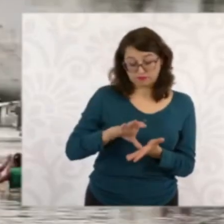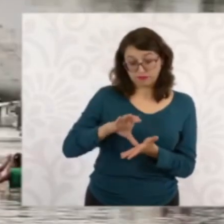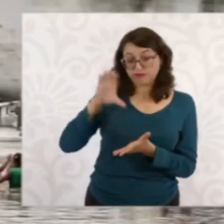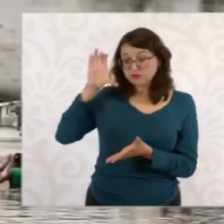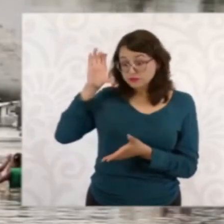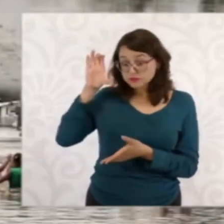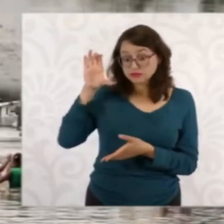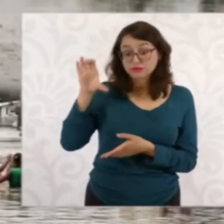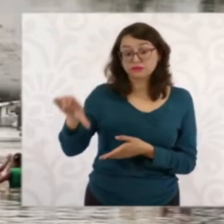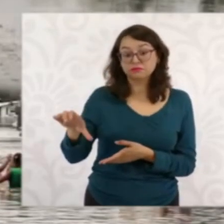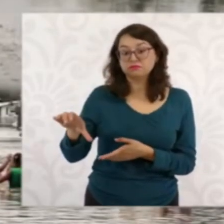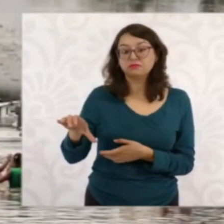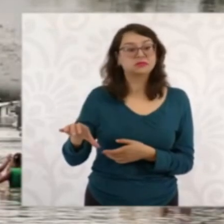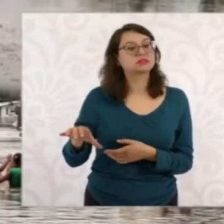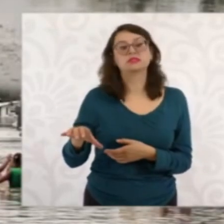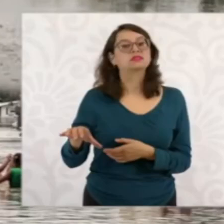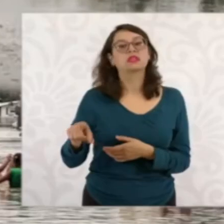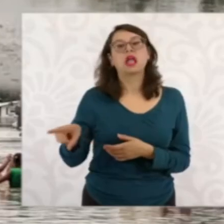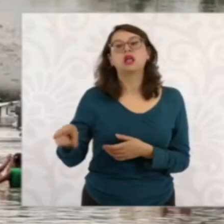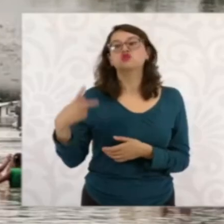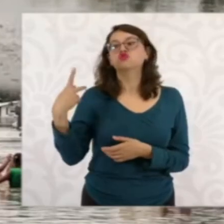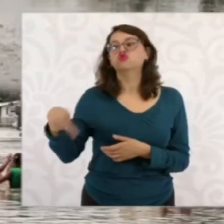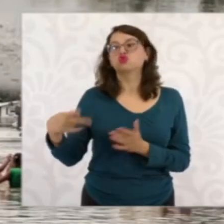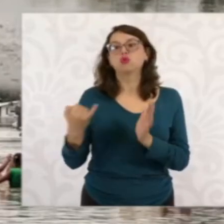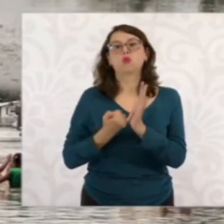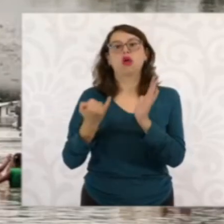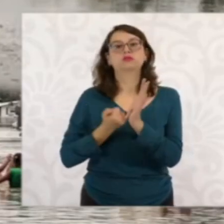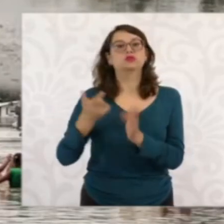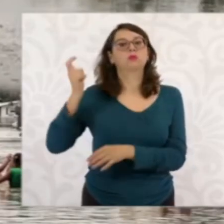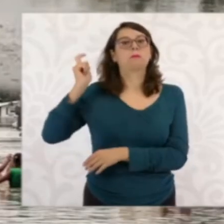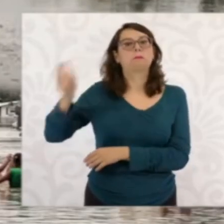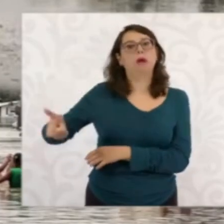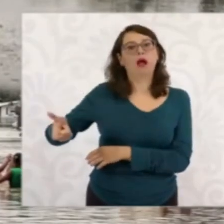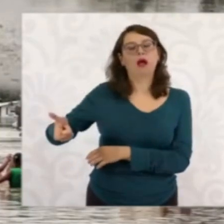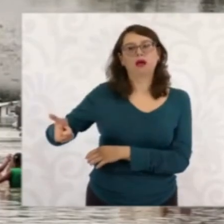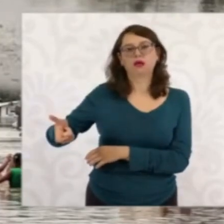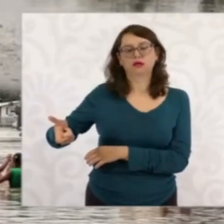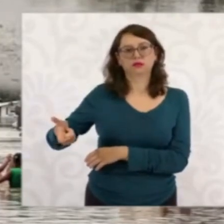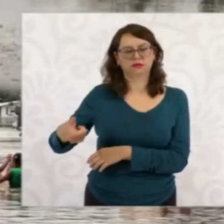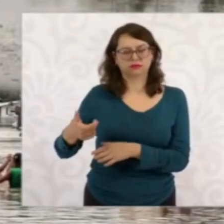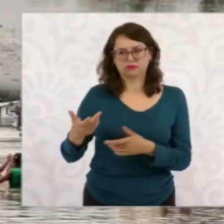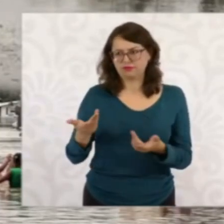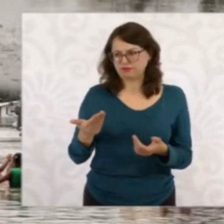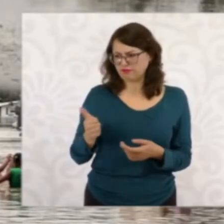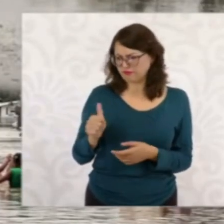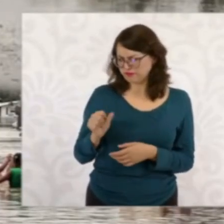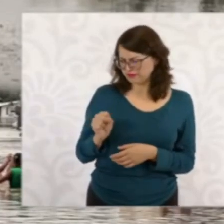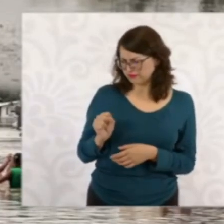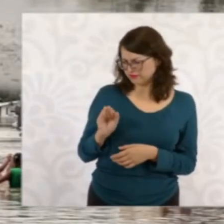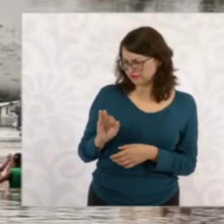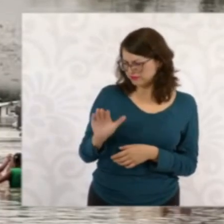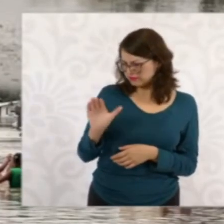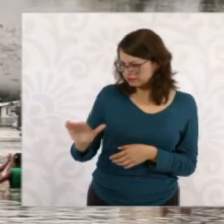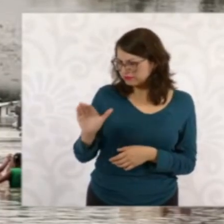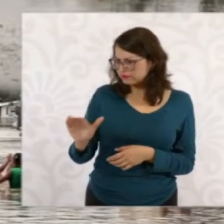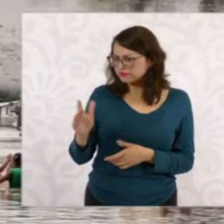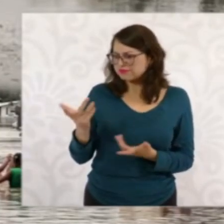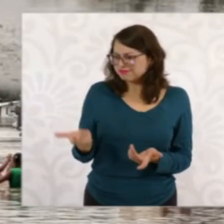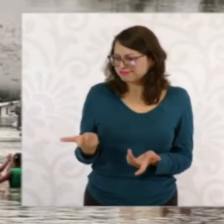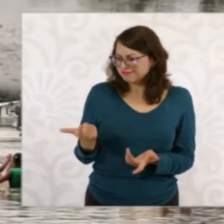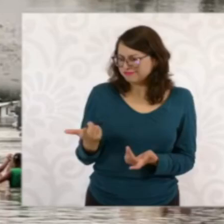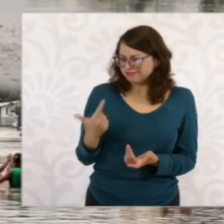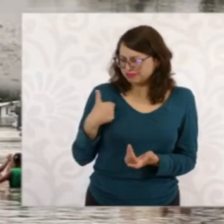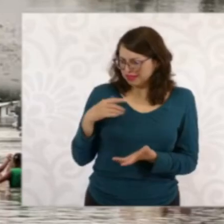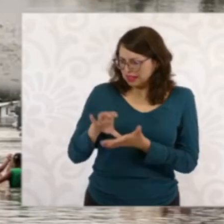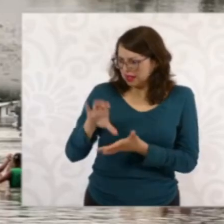su déficit fiscal, 215 millones de pesos. La Auditoría Superior detectó que cada que le daban dinero para atender